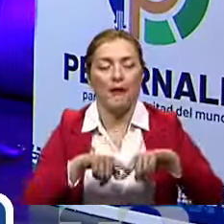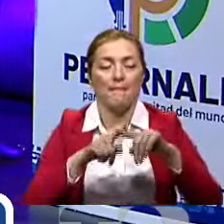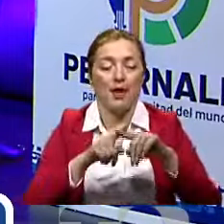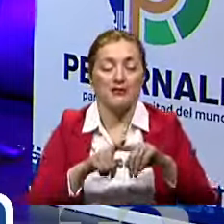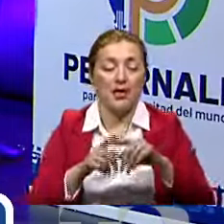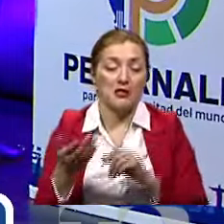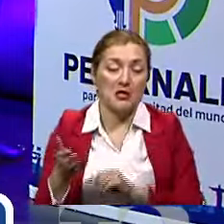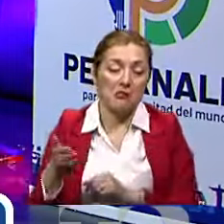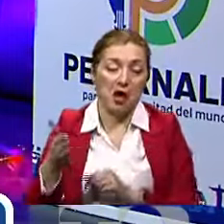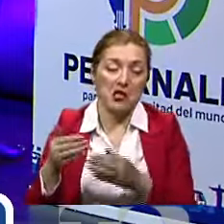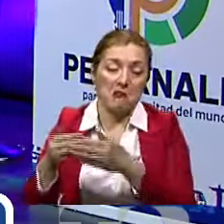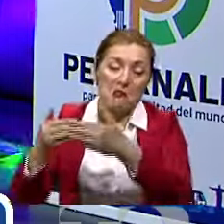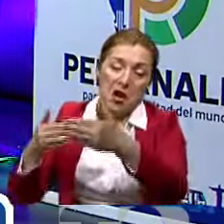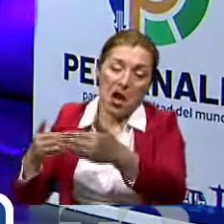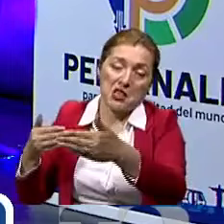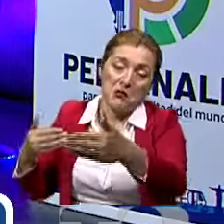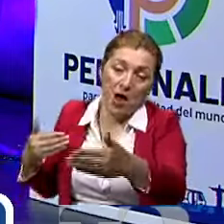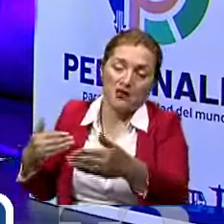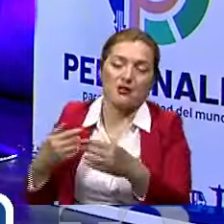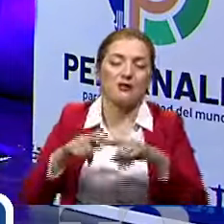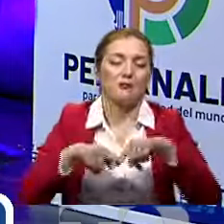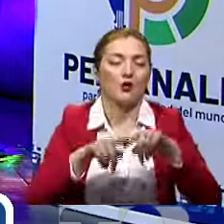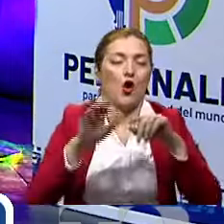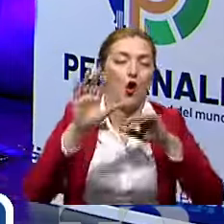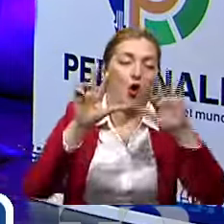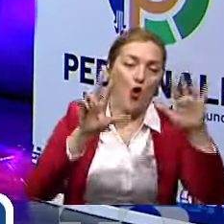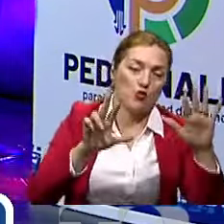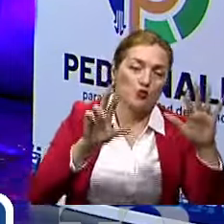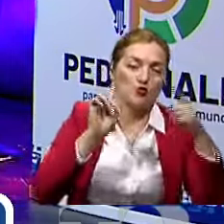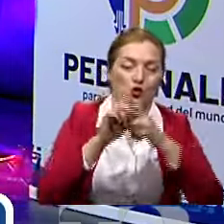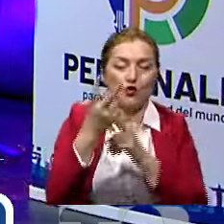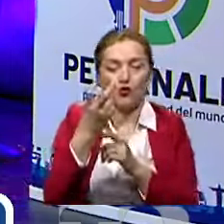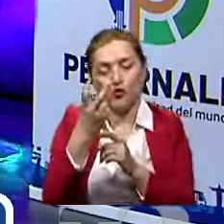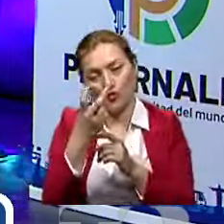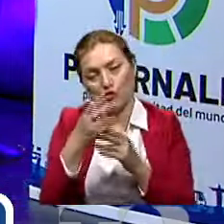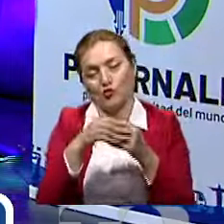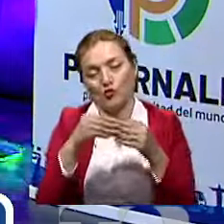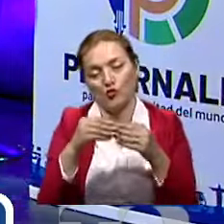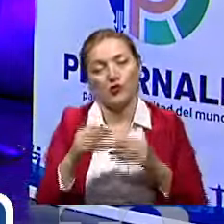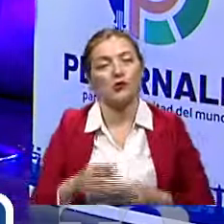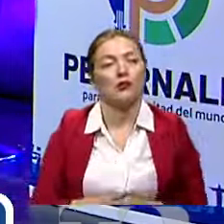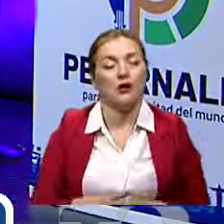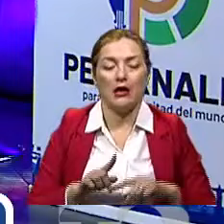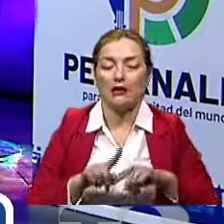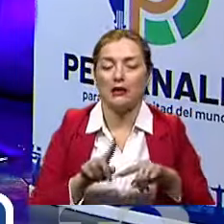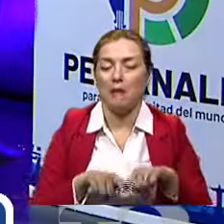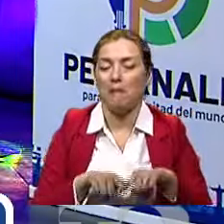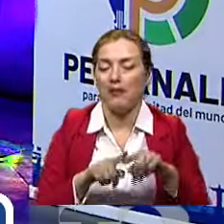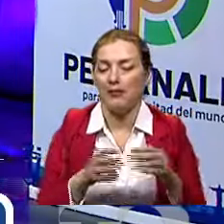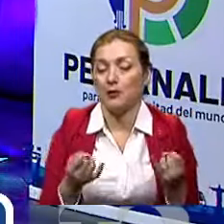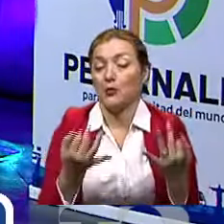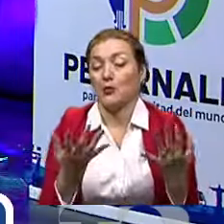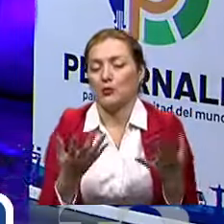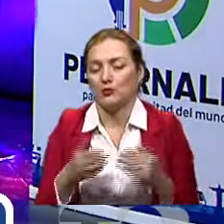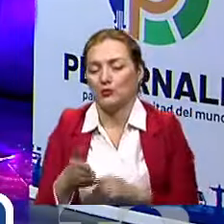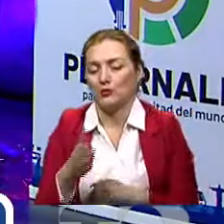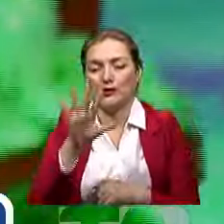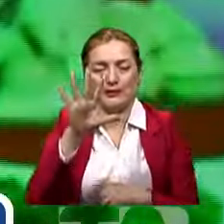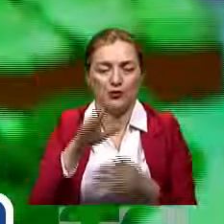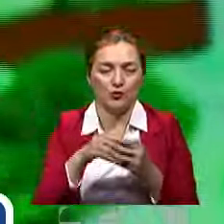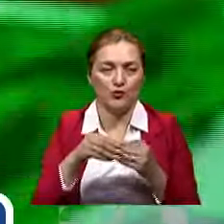pero está oscilando de 8 hasta 12 dólares más o menos. ¿Un ceviche son precios asequibles, dependiendo de la cantidad de mariscos, de pescados, de 5